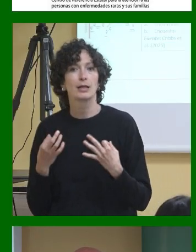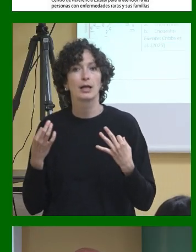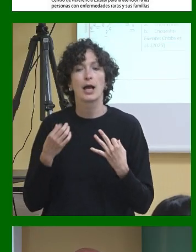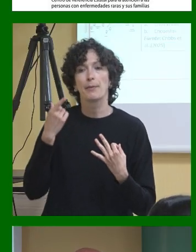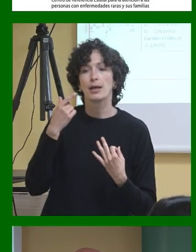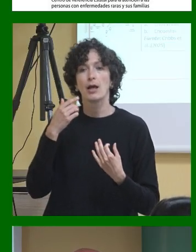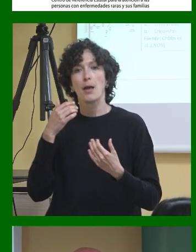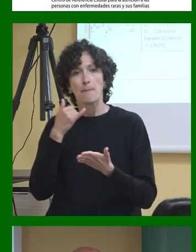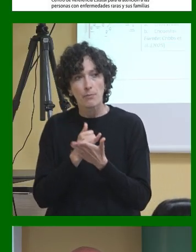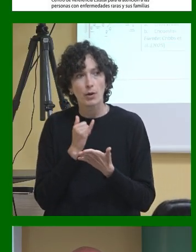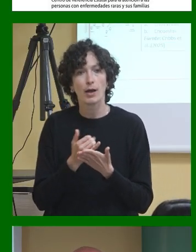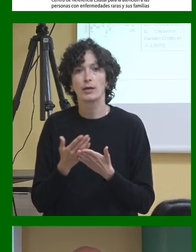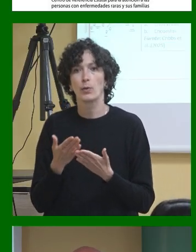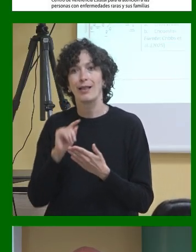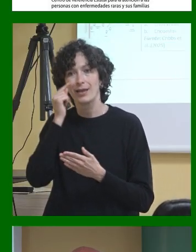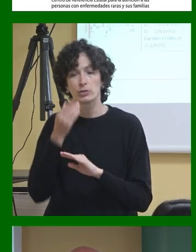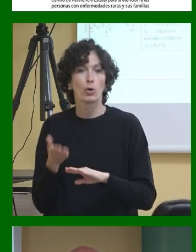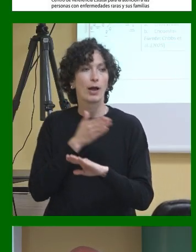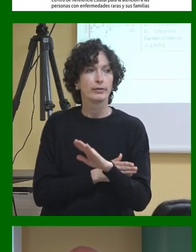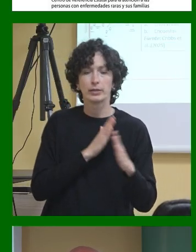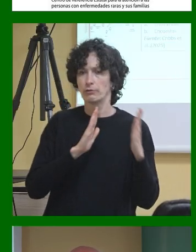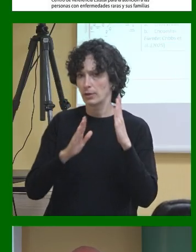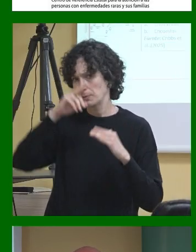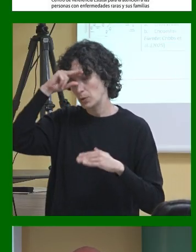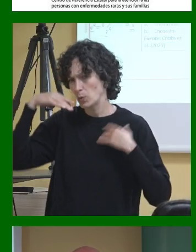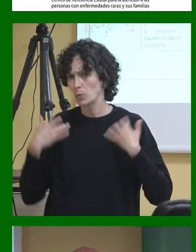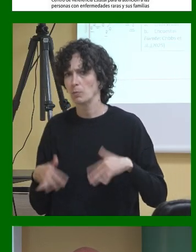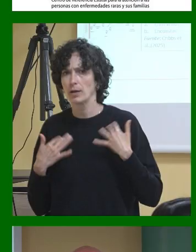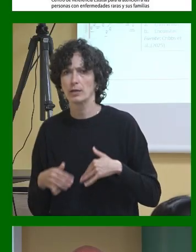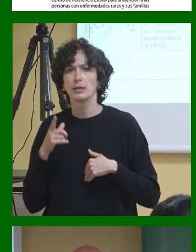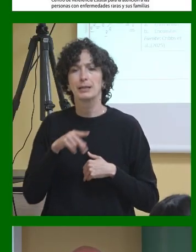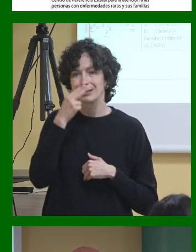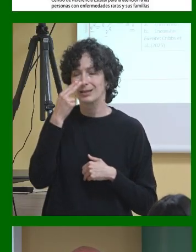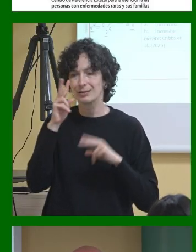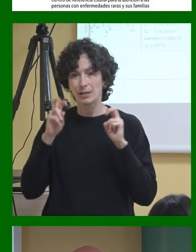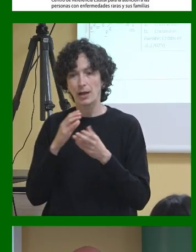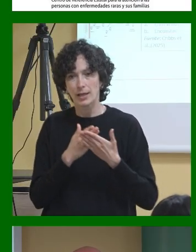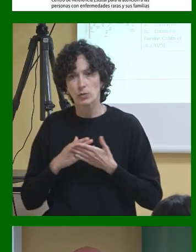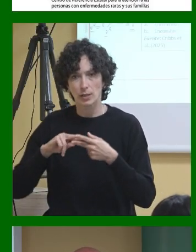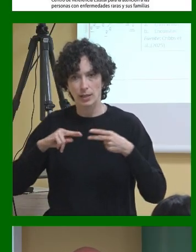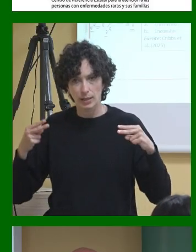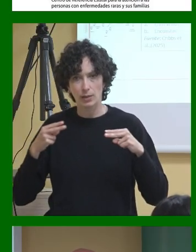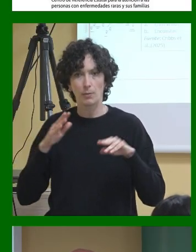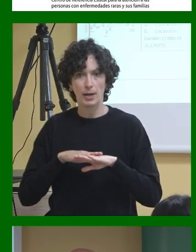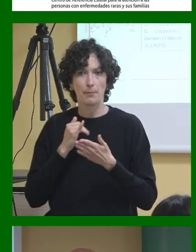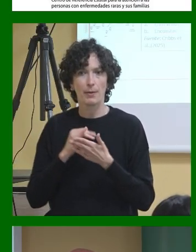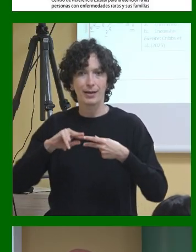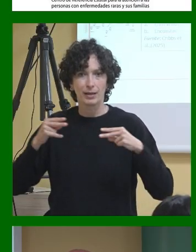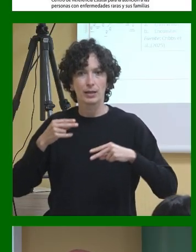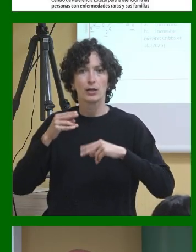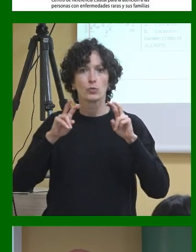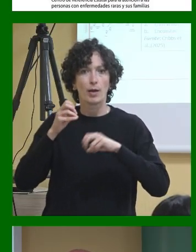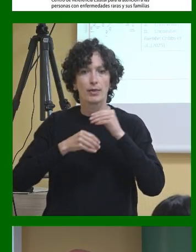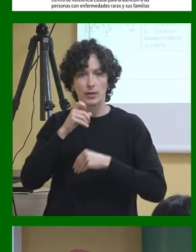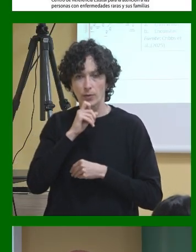la fase prediagnóstica. Hay mucho interés por el tema de los estudios genéticos, de cómo diseñar nuevas pruebas genéticas. El impacto del diagnóstico,